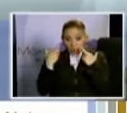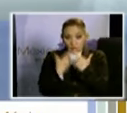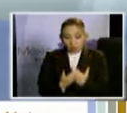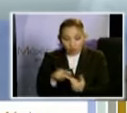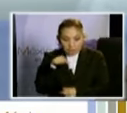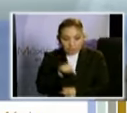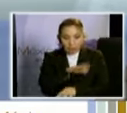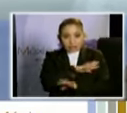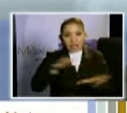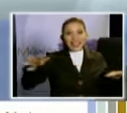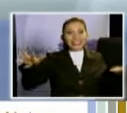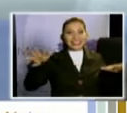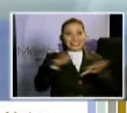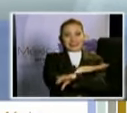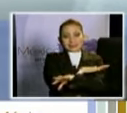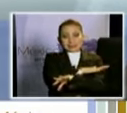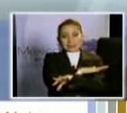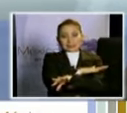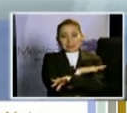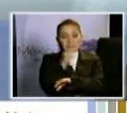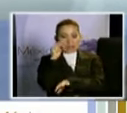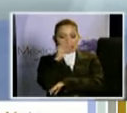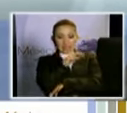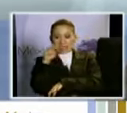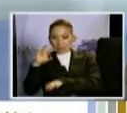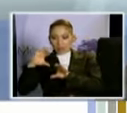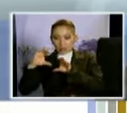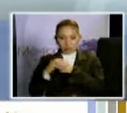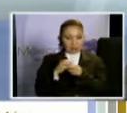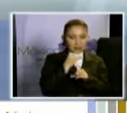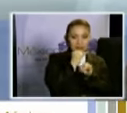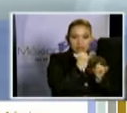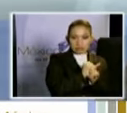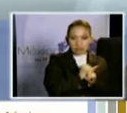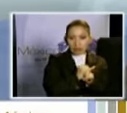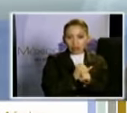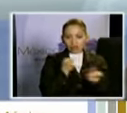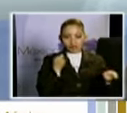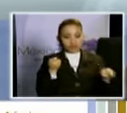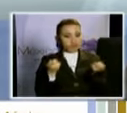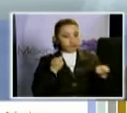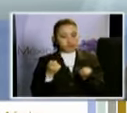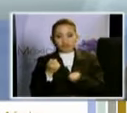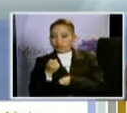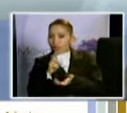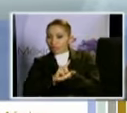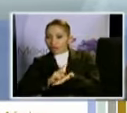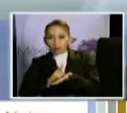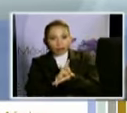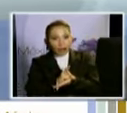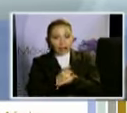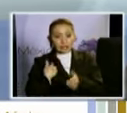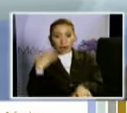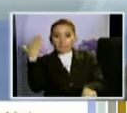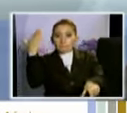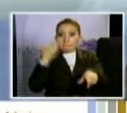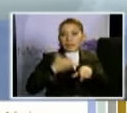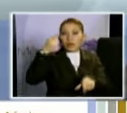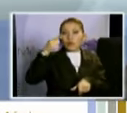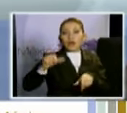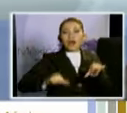ya cambia la óptica de la comunidad internacional. No regula más drogas, sino que penaliza